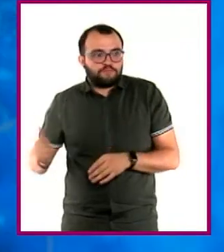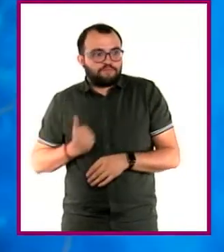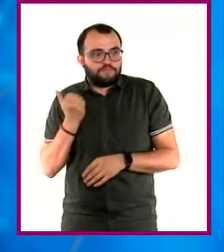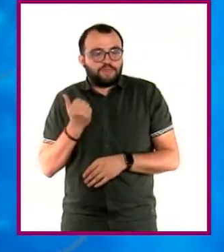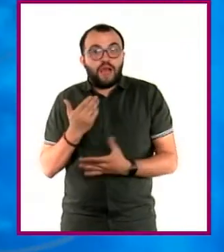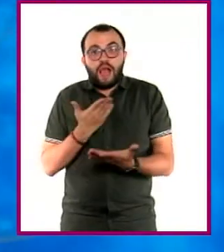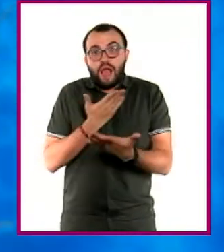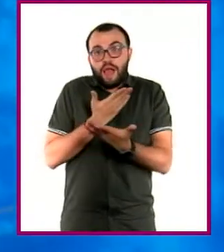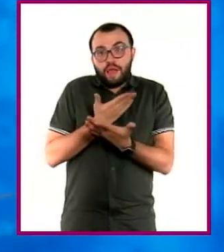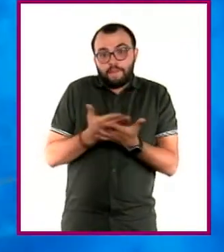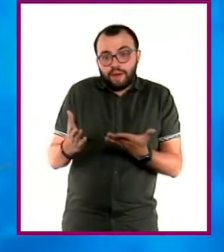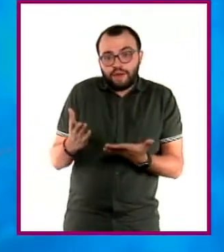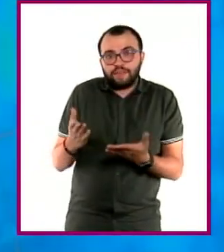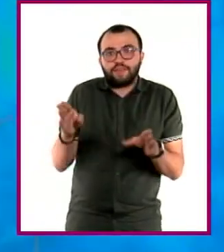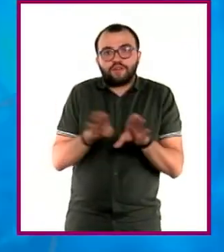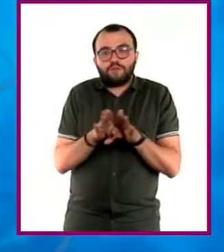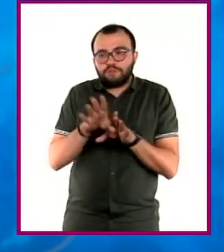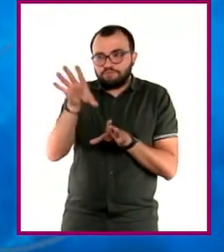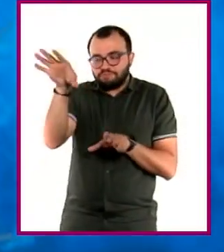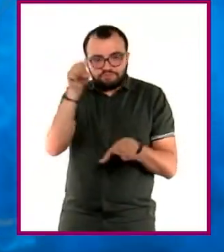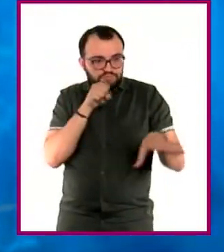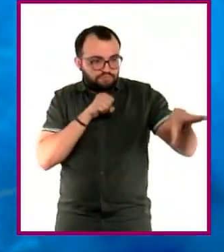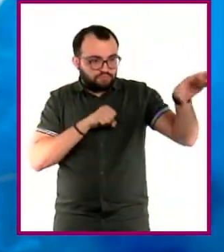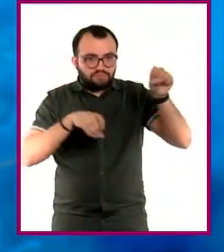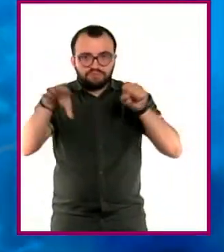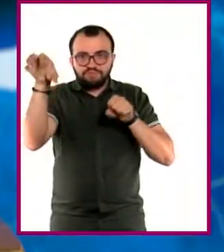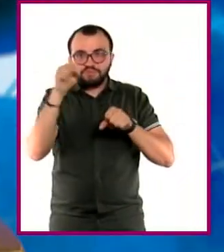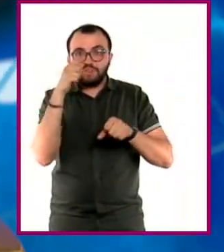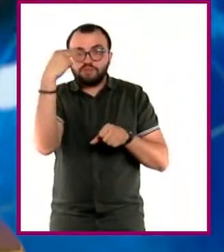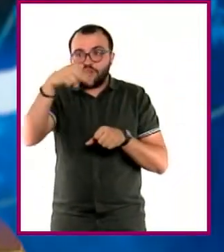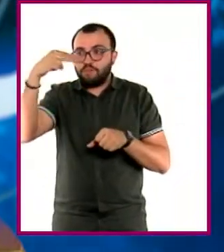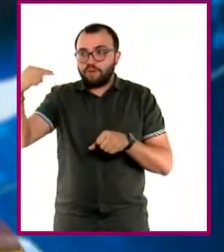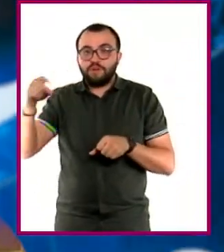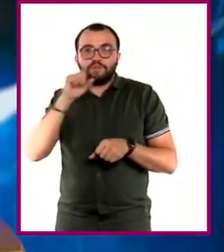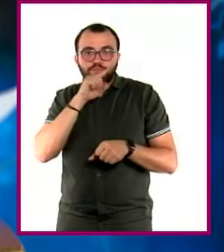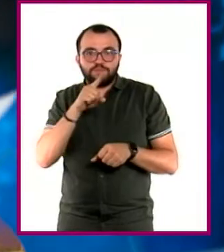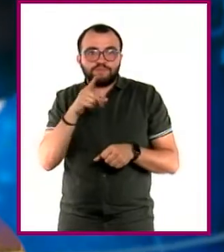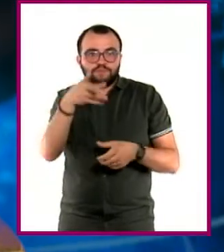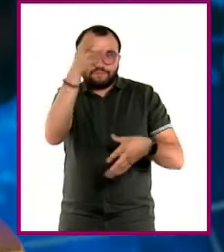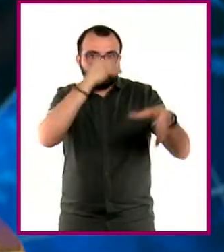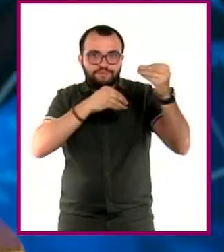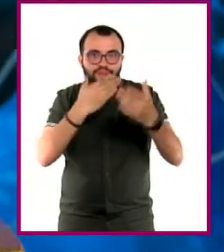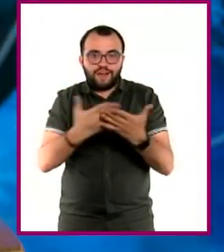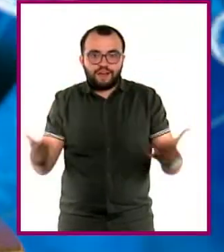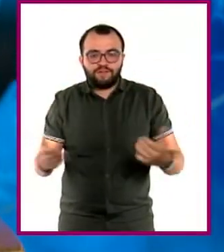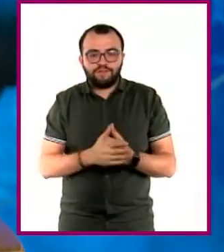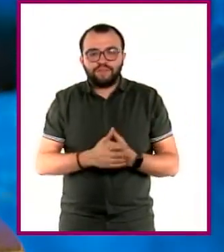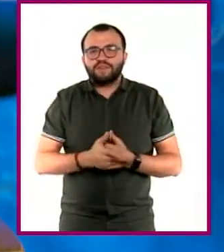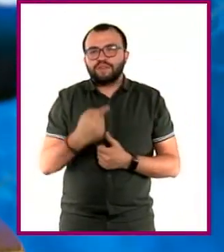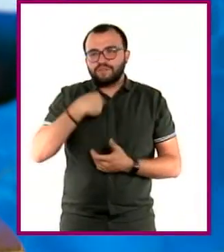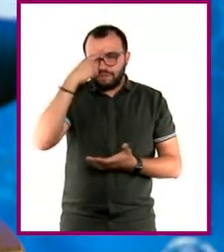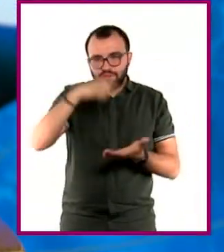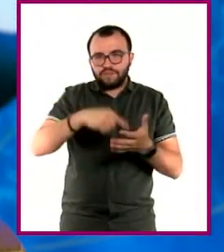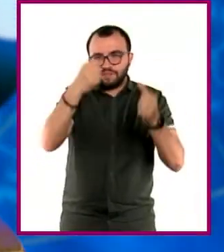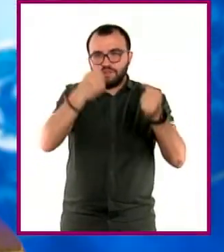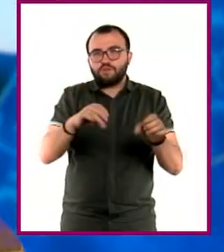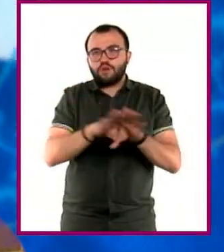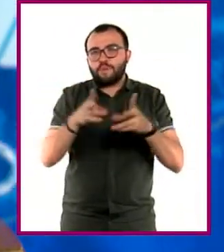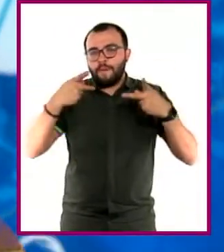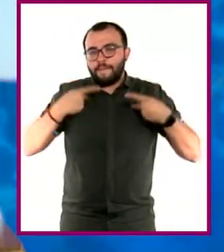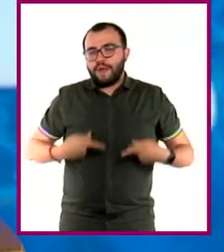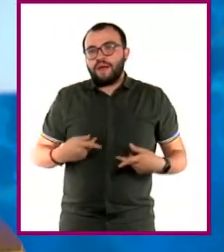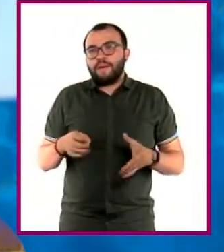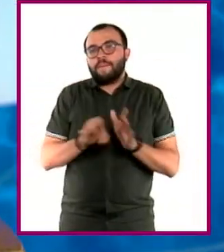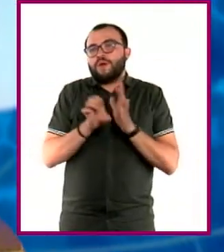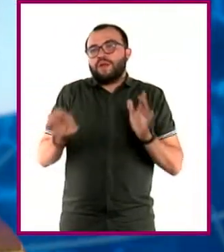ir acuñando términos que hasta hoy seguimos usando. Exacto. Seguramente te refieres a personajes como